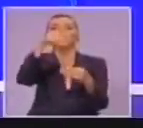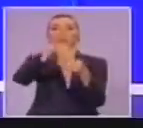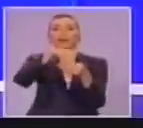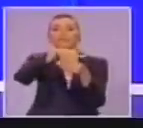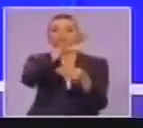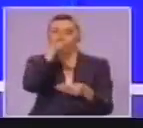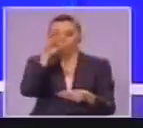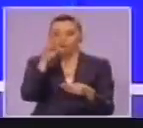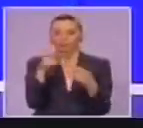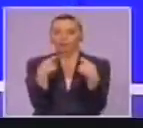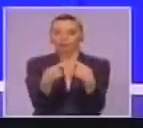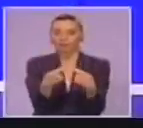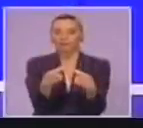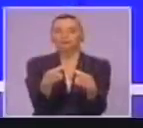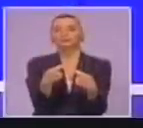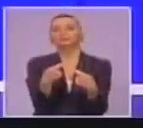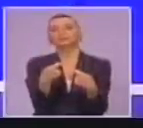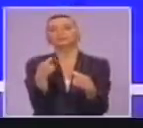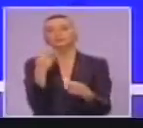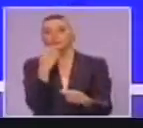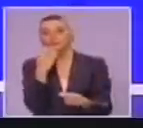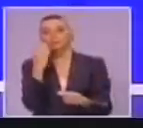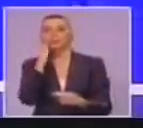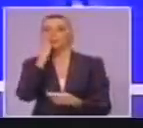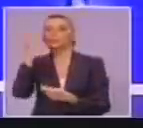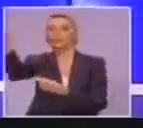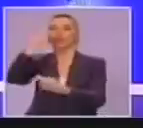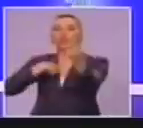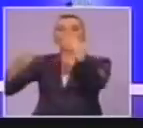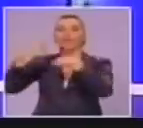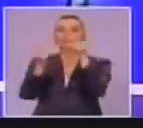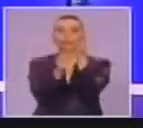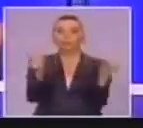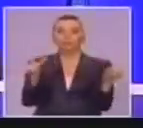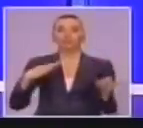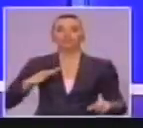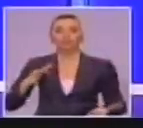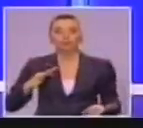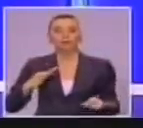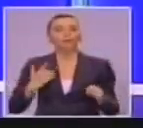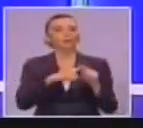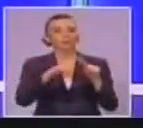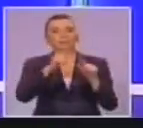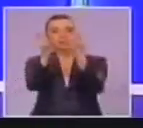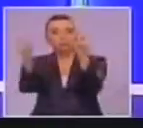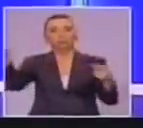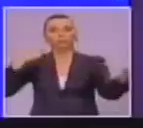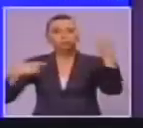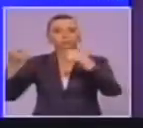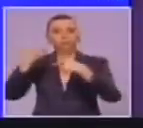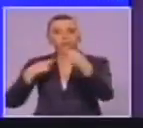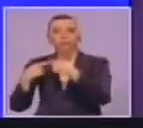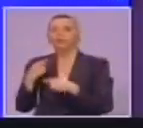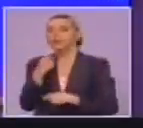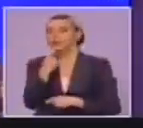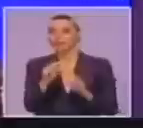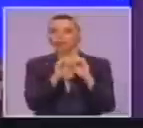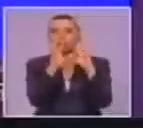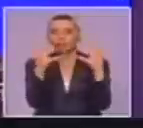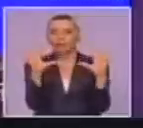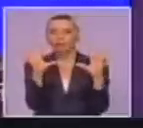gastado. Pero también recibimos donaciones de personas, de ciudadanos, de distintos lados. Pero quiero decirle con claridad de